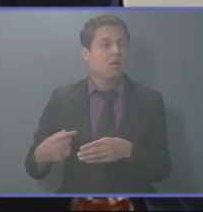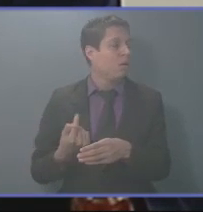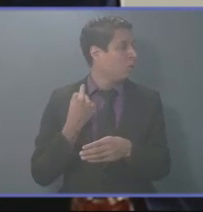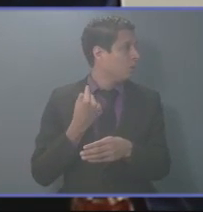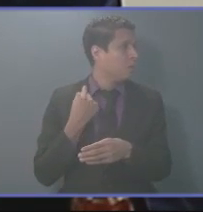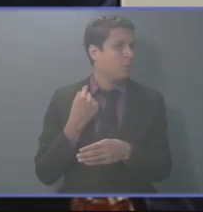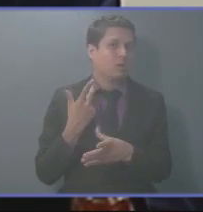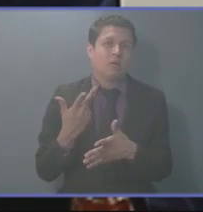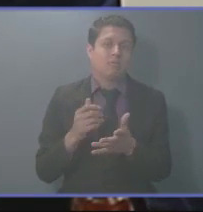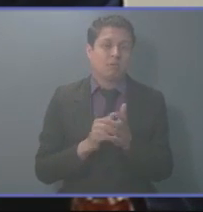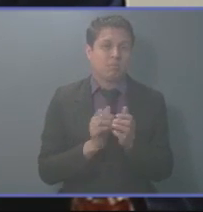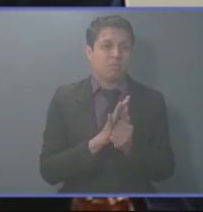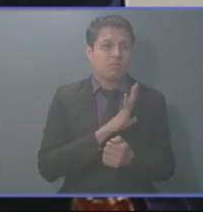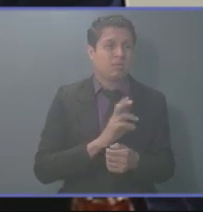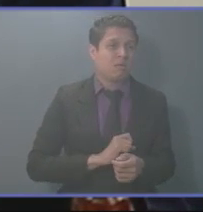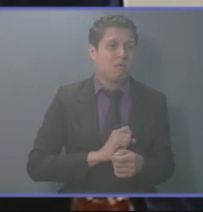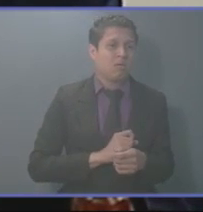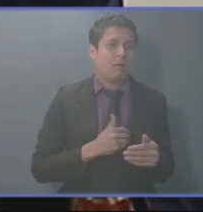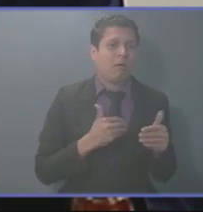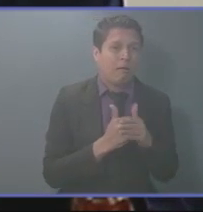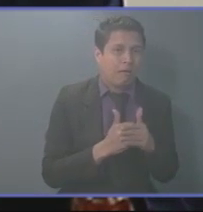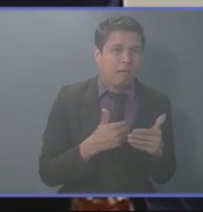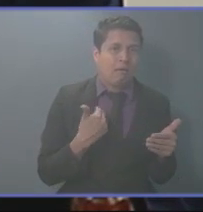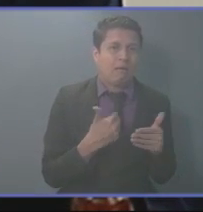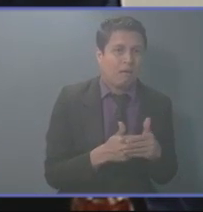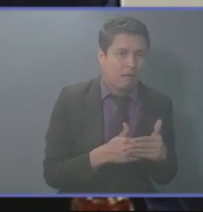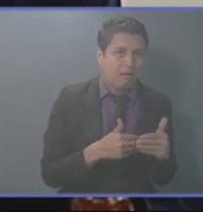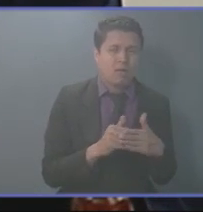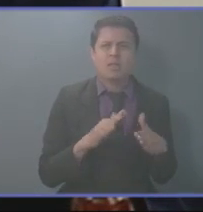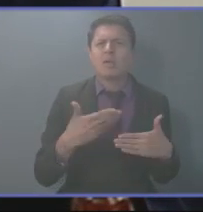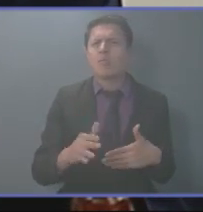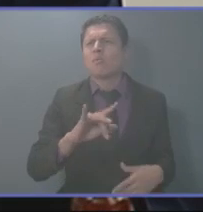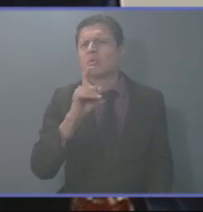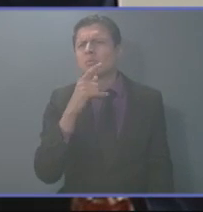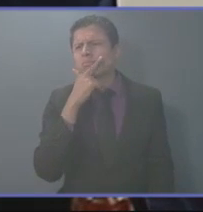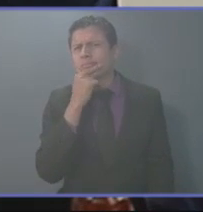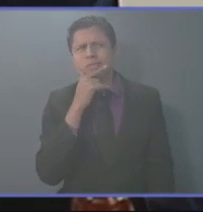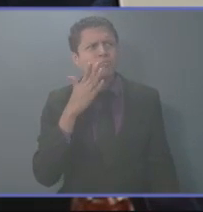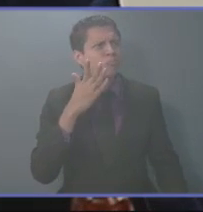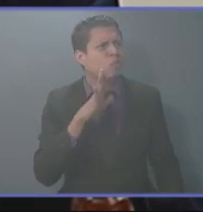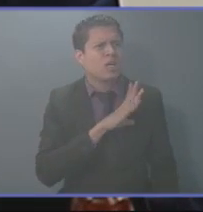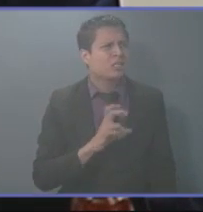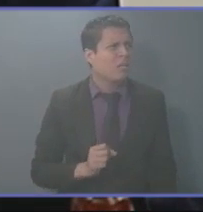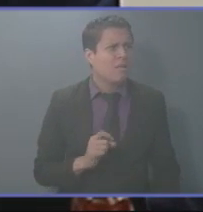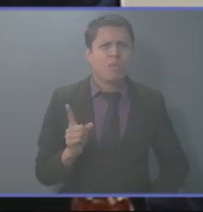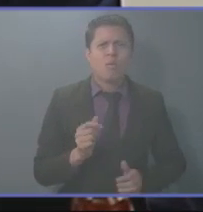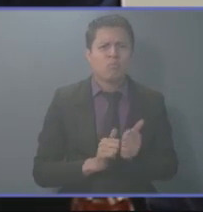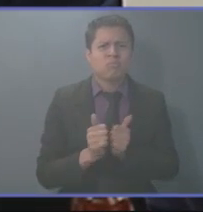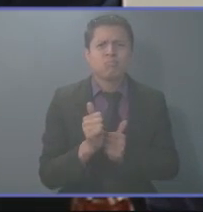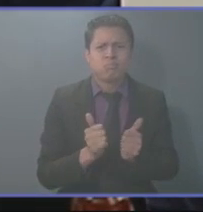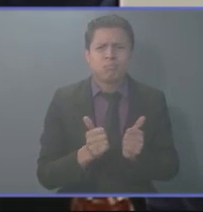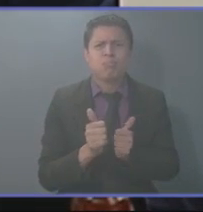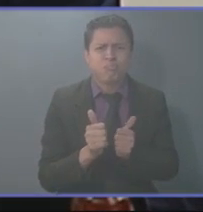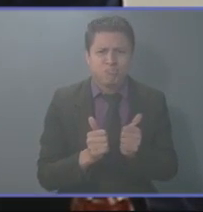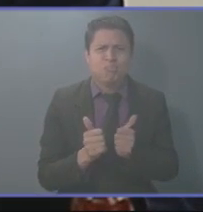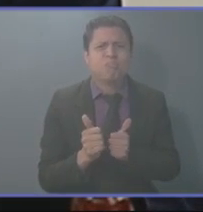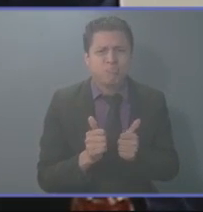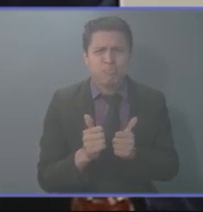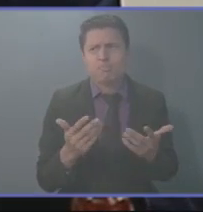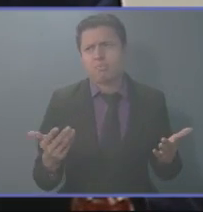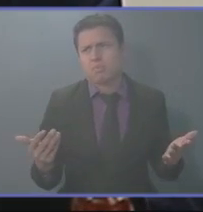estancado. Después no nos preguntemos por qué El Salvador sigue ocupando el crecimiento más bajo en la